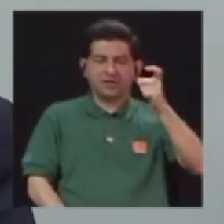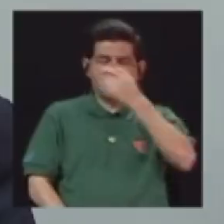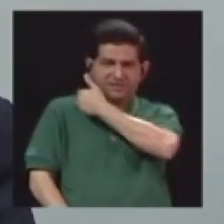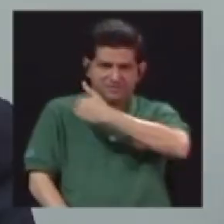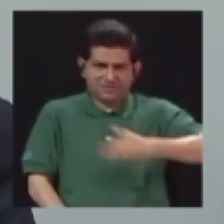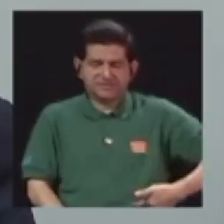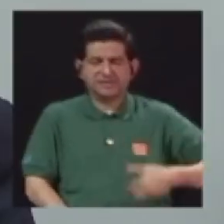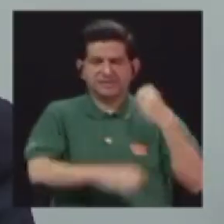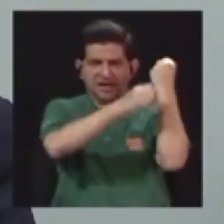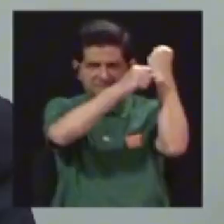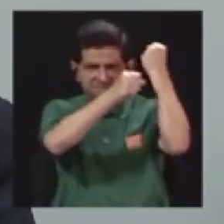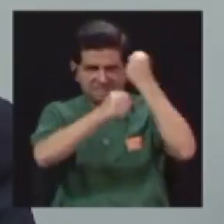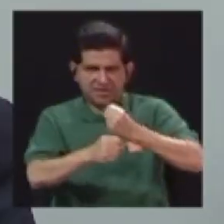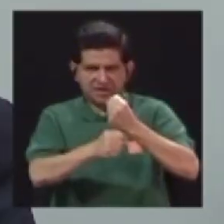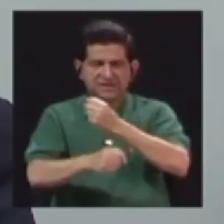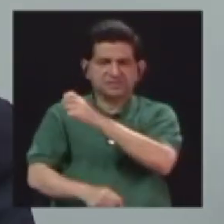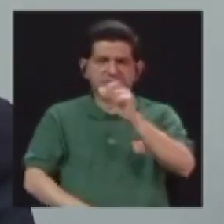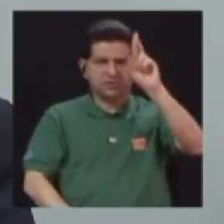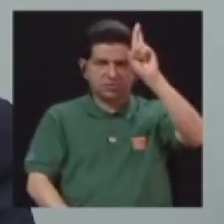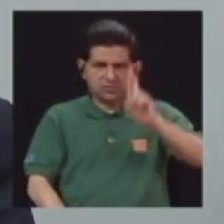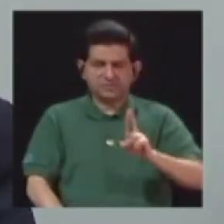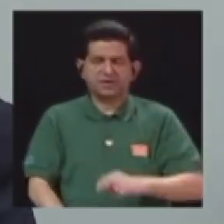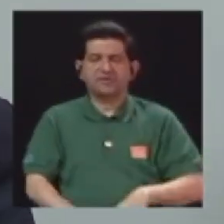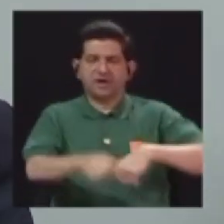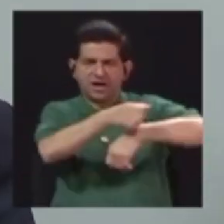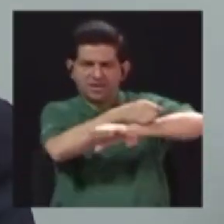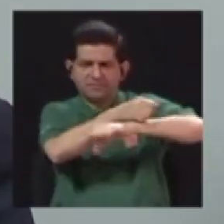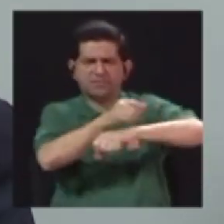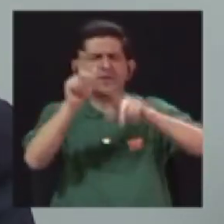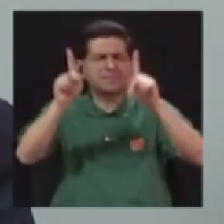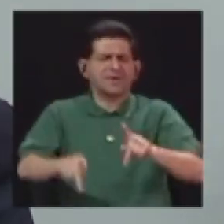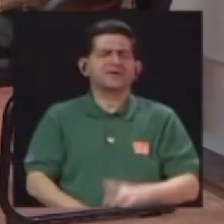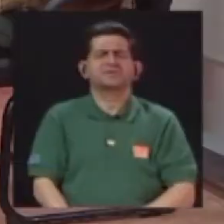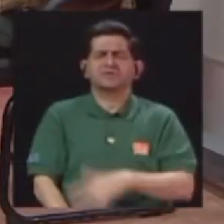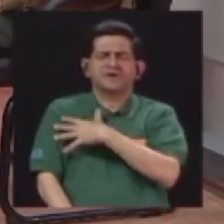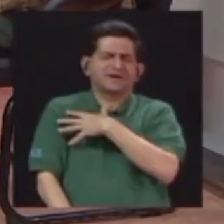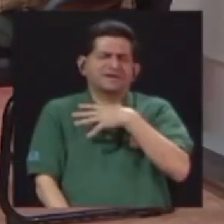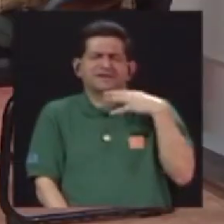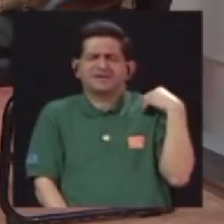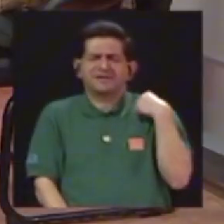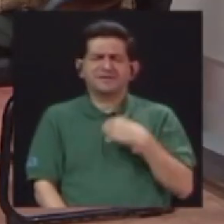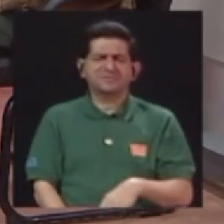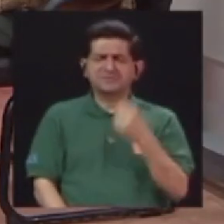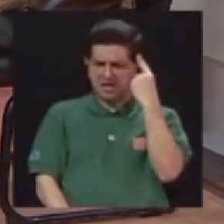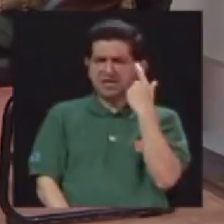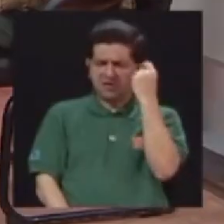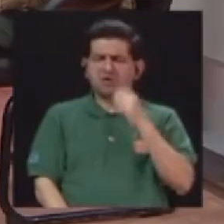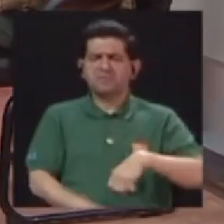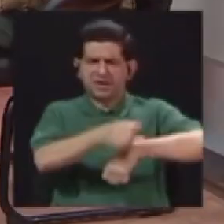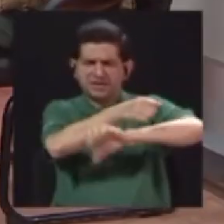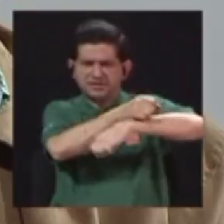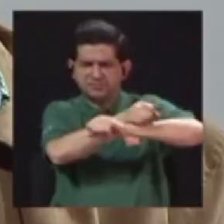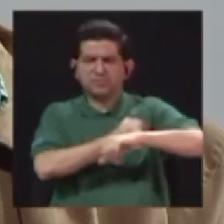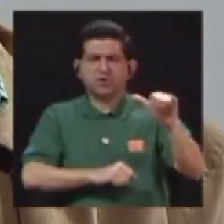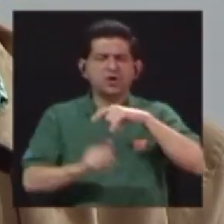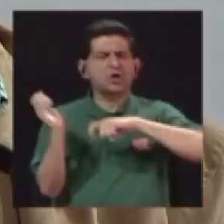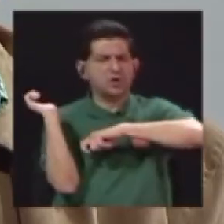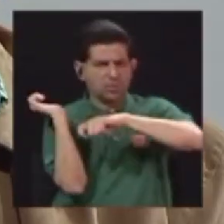expresidente de la Federación Costarricense de Fútbol, un amante y entendedor del fútbol y del béisbol